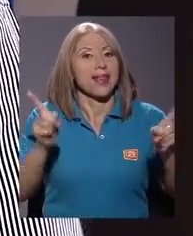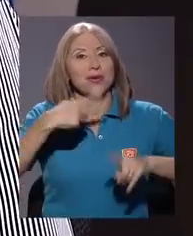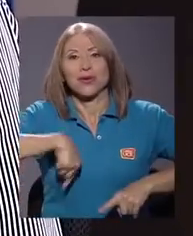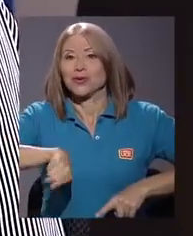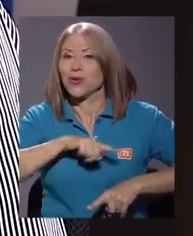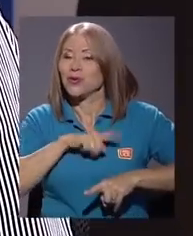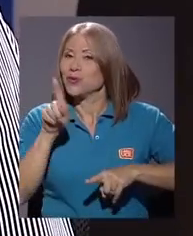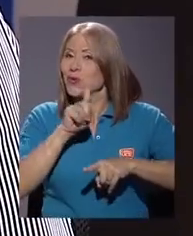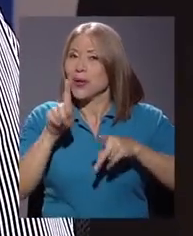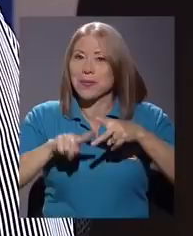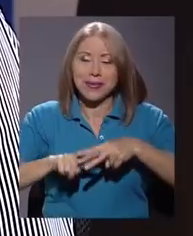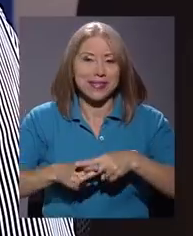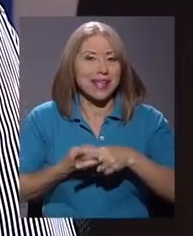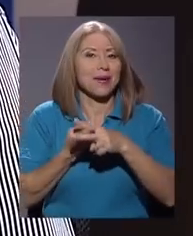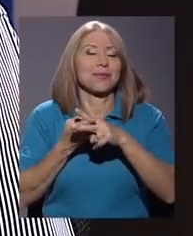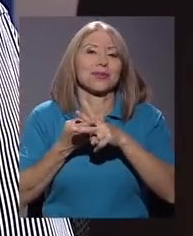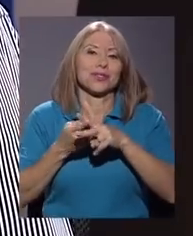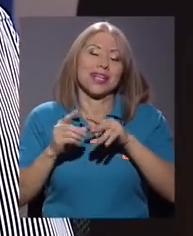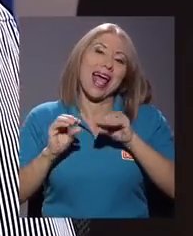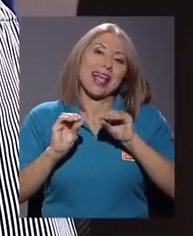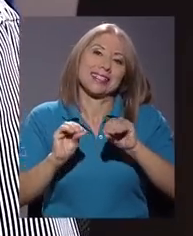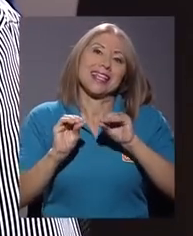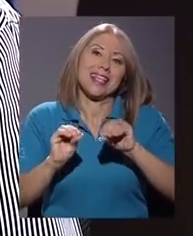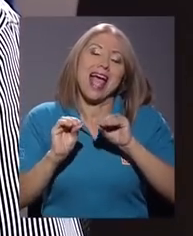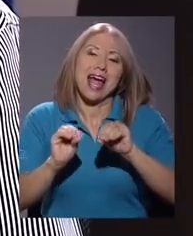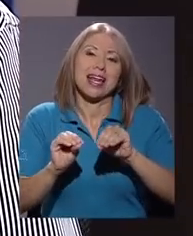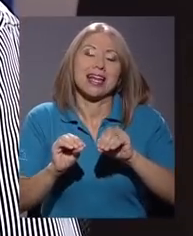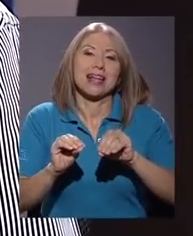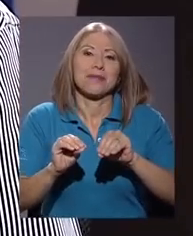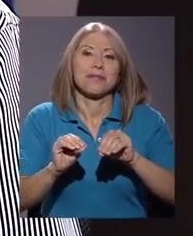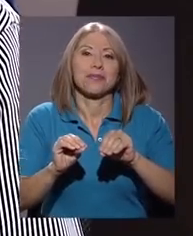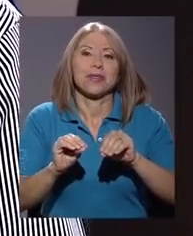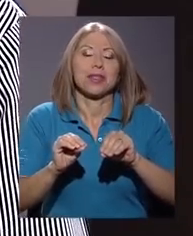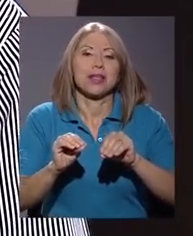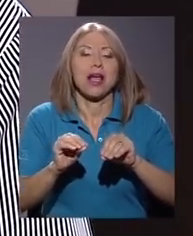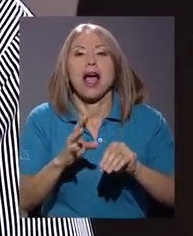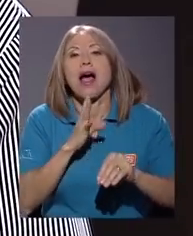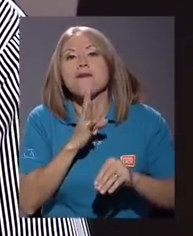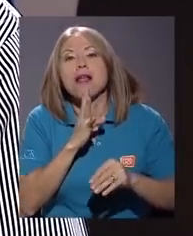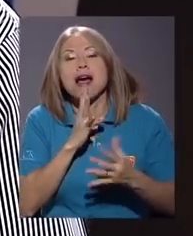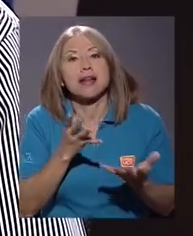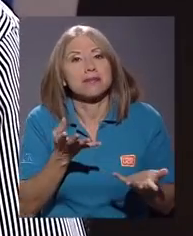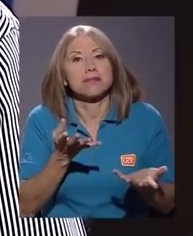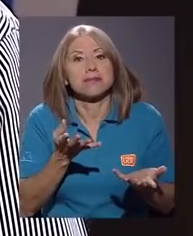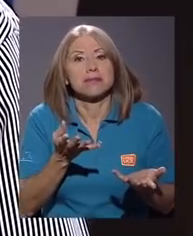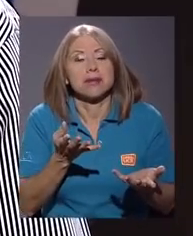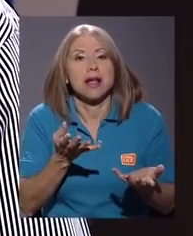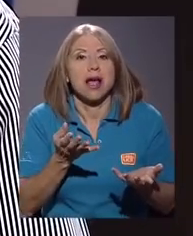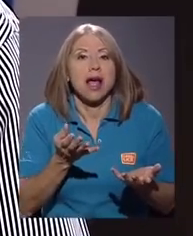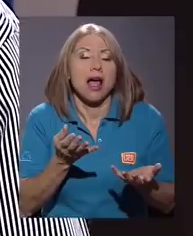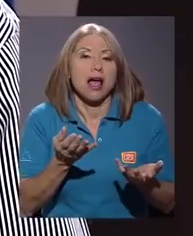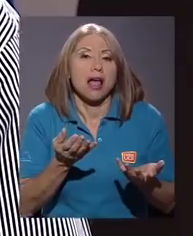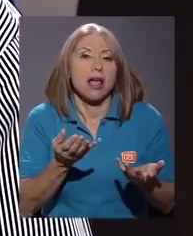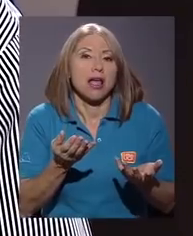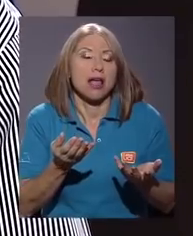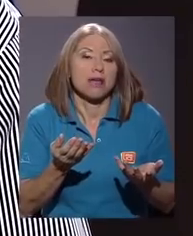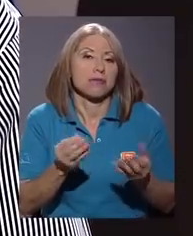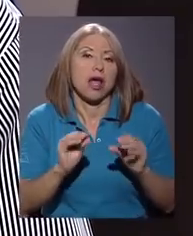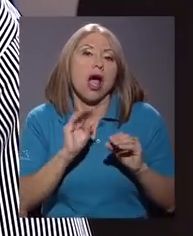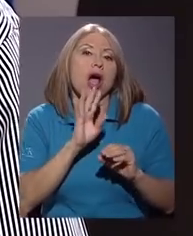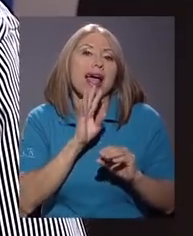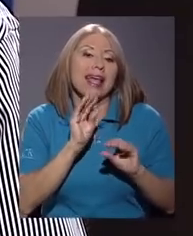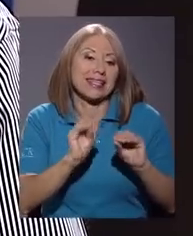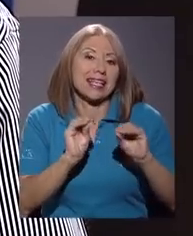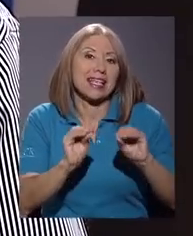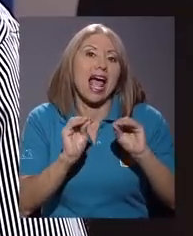enseñarle música o Perdón nosotros no empezamos a hablar eh nosotros no empezamos a enseñar el idioma